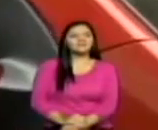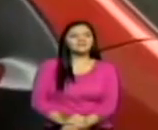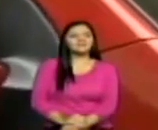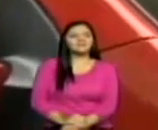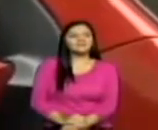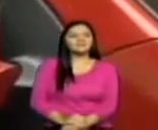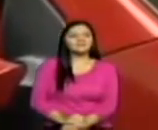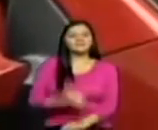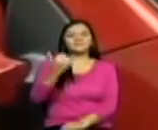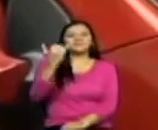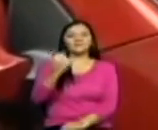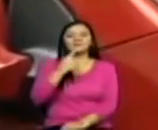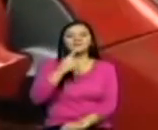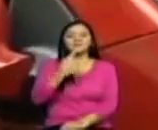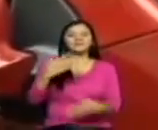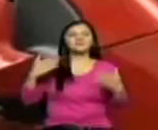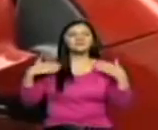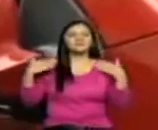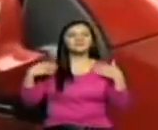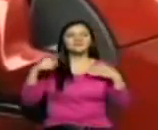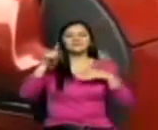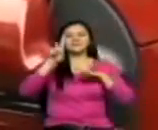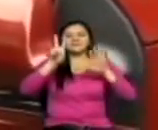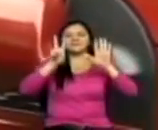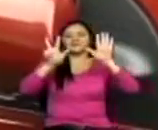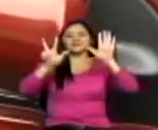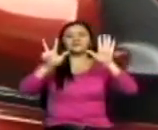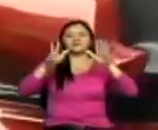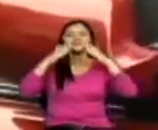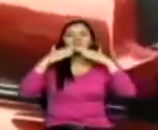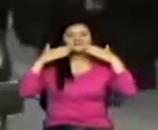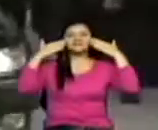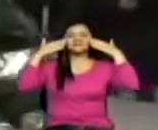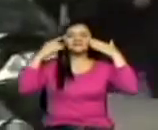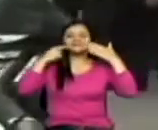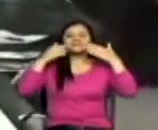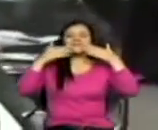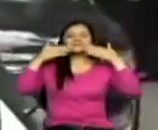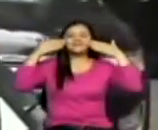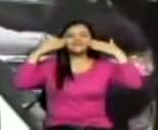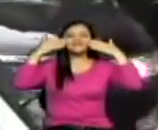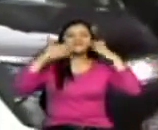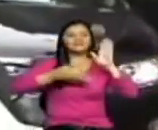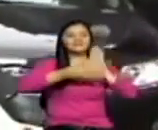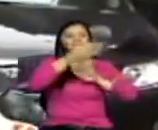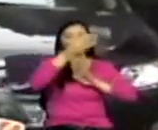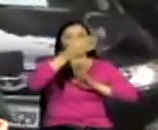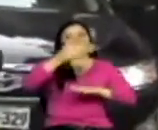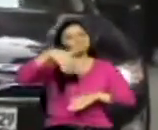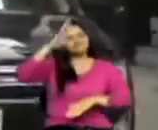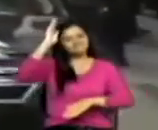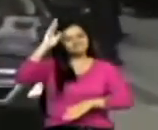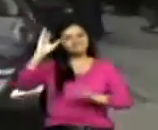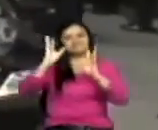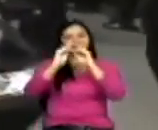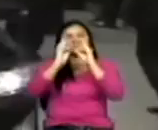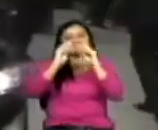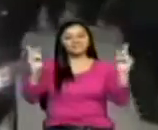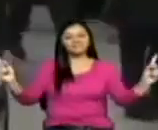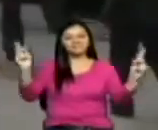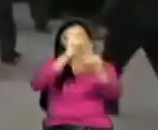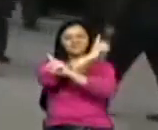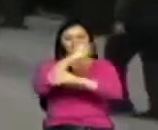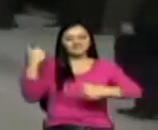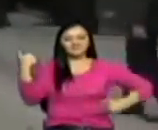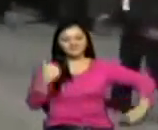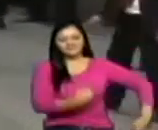Feliz 28, ha dicho. Pero Pablo Kuczynski sonríe muy contento, se dirige hacia el Congreso de la República